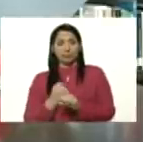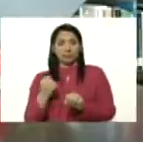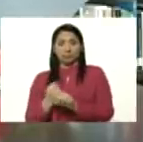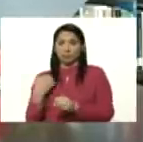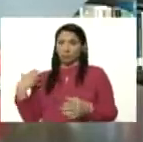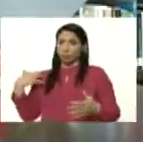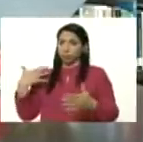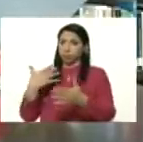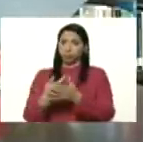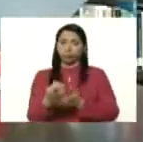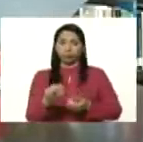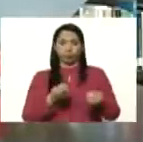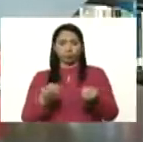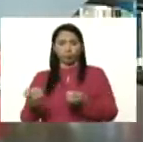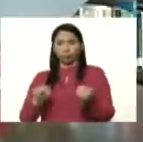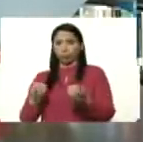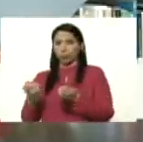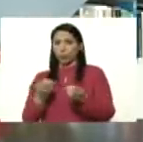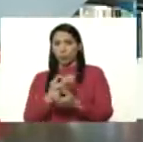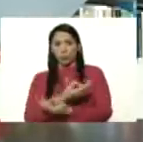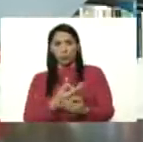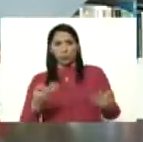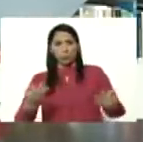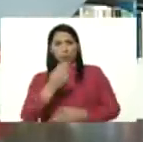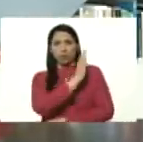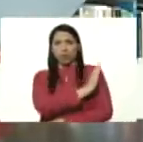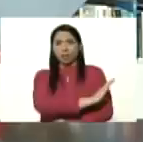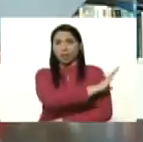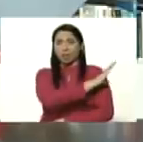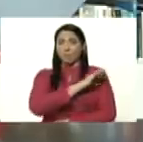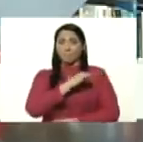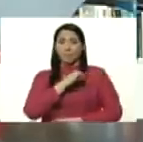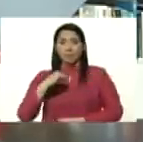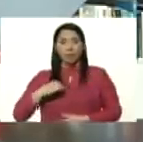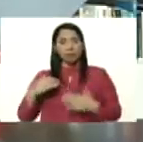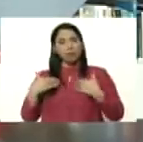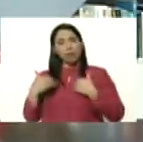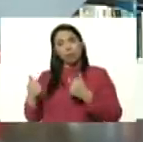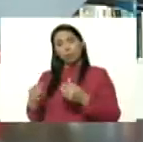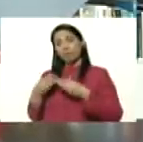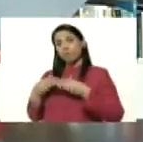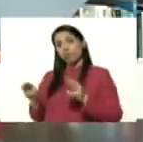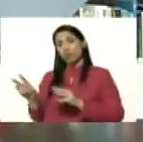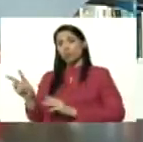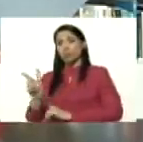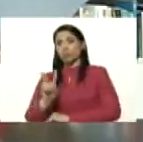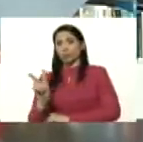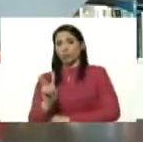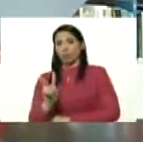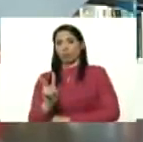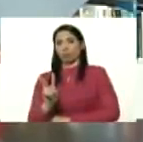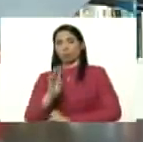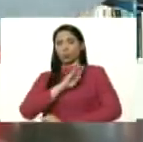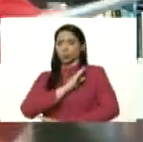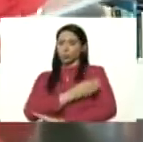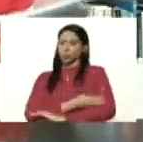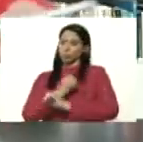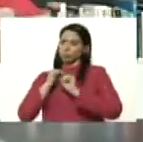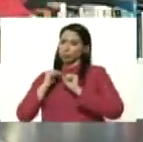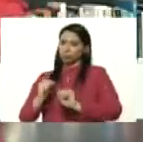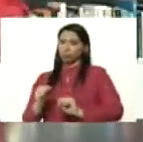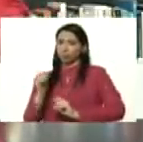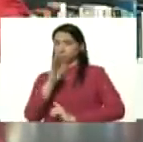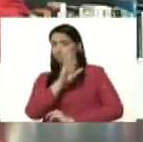manera coordinada y perfecta con las clínicas privadas. La salud pública de Venezuela fortaleciéndose en